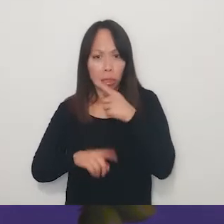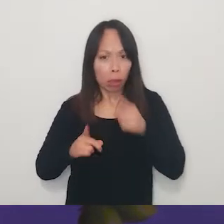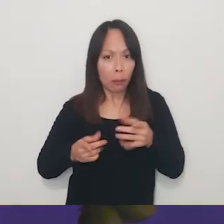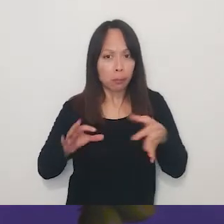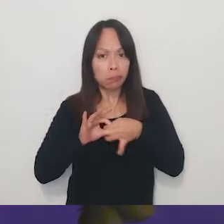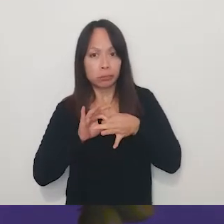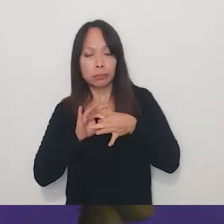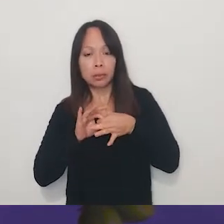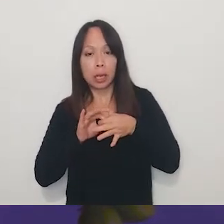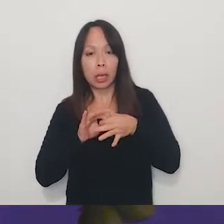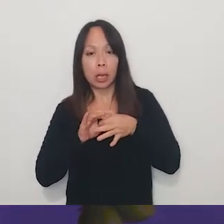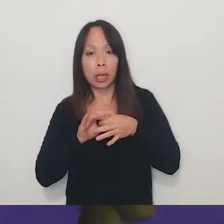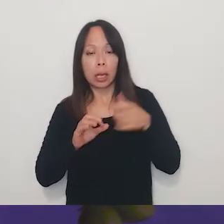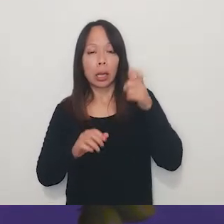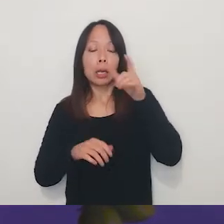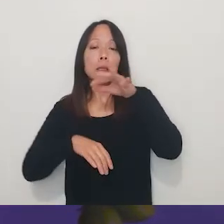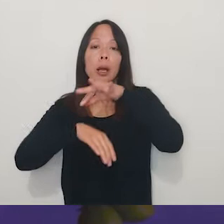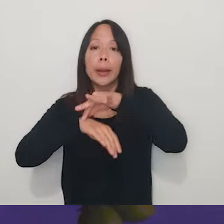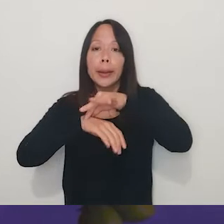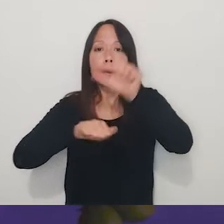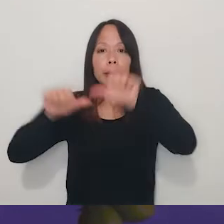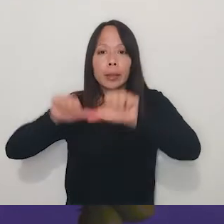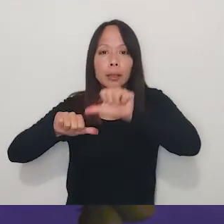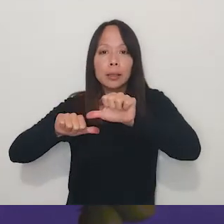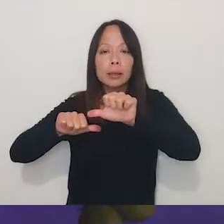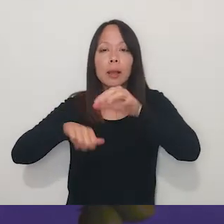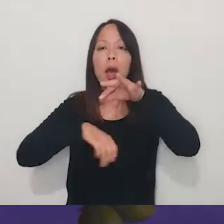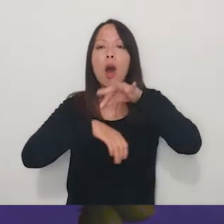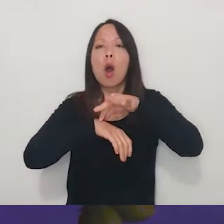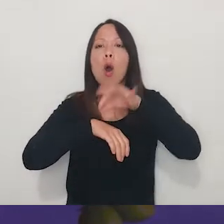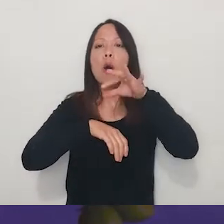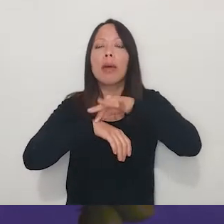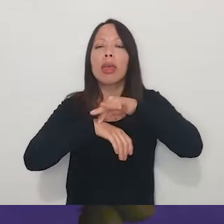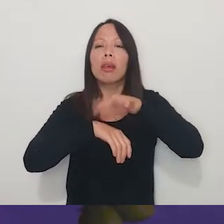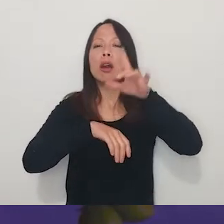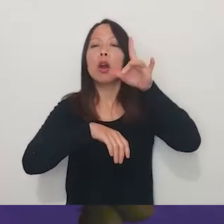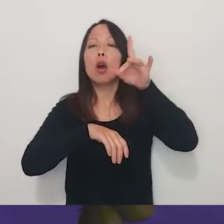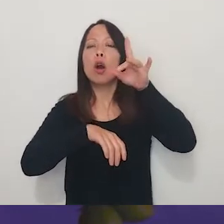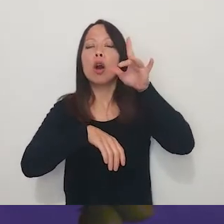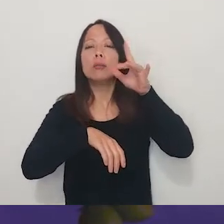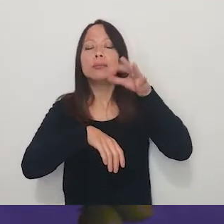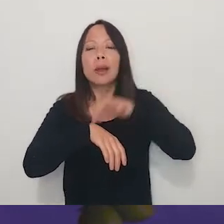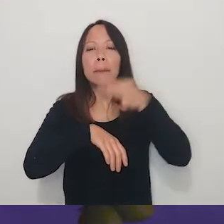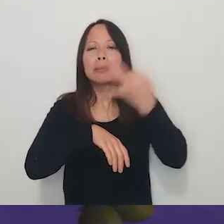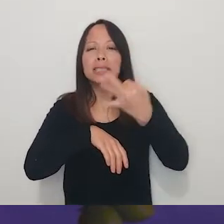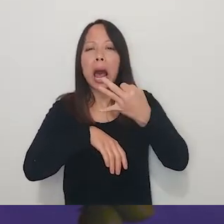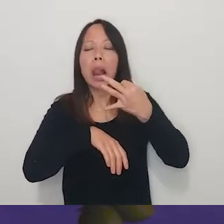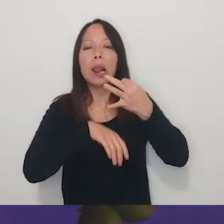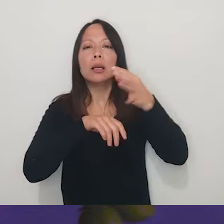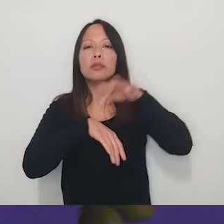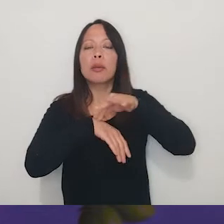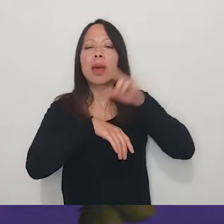Entonces, ¿cómo podemos hacer nosotros los genetistas o especialistas en enfermedades raras para ayudar? Un punto importante